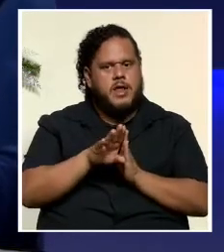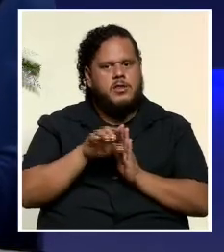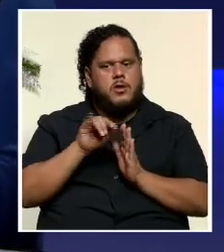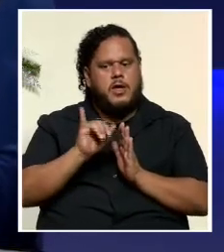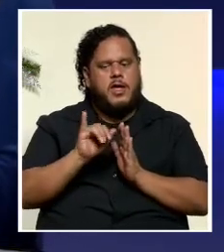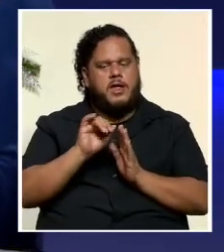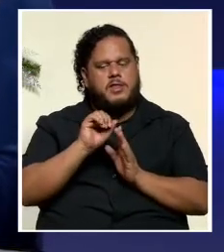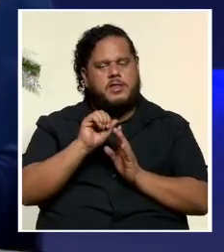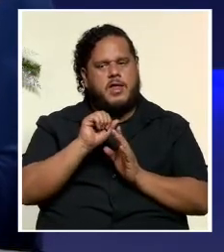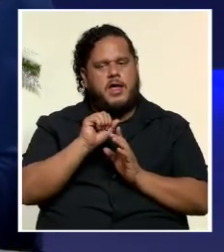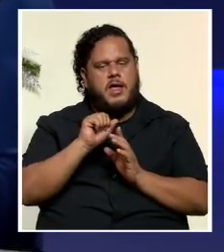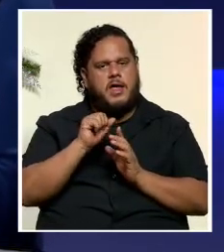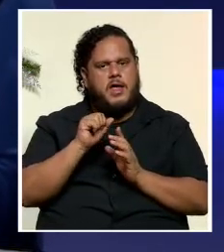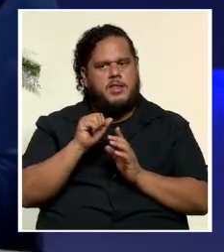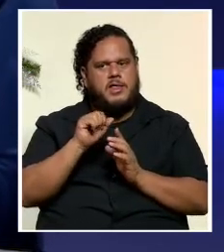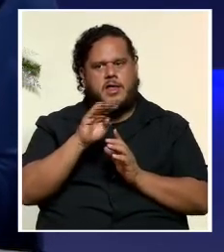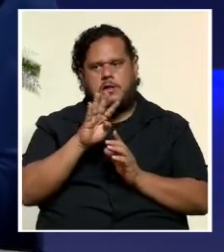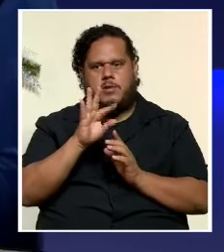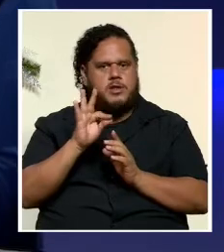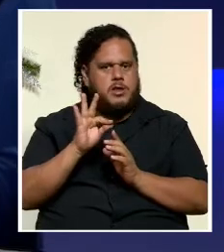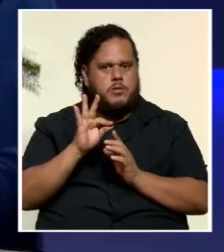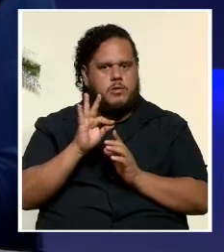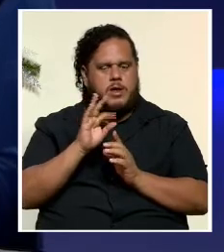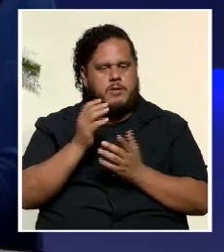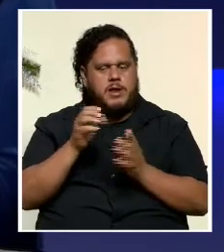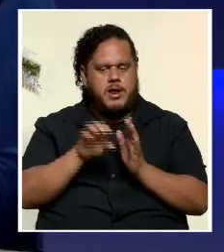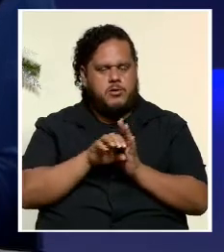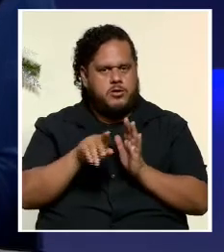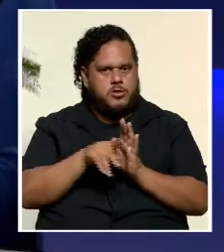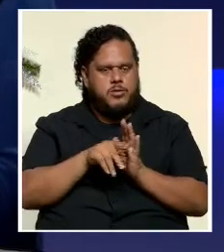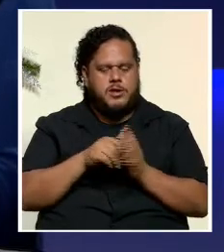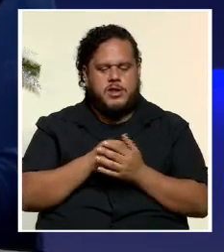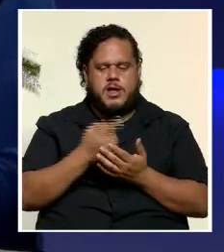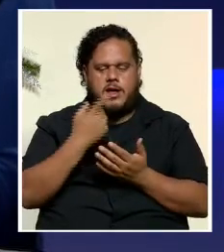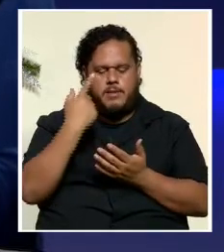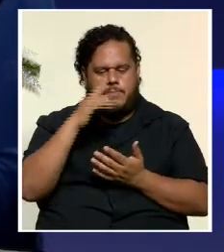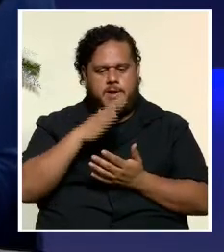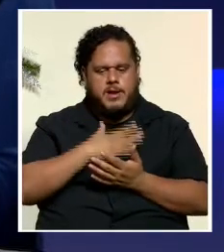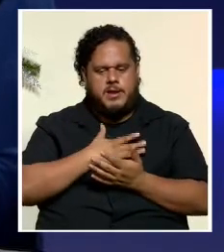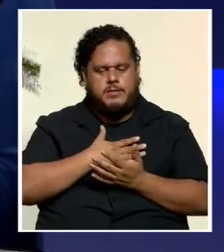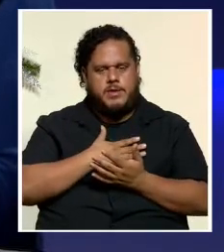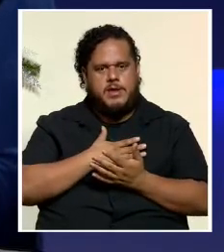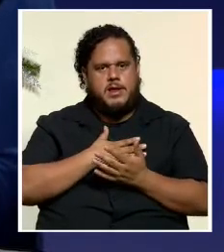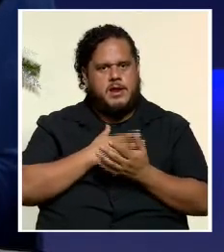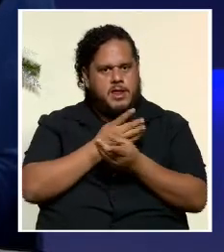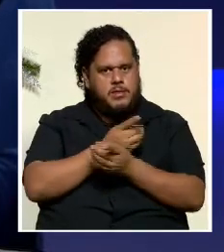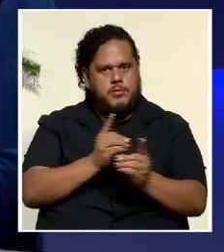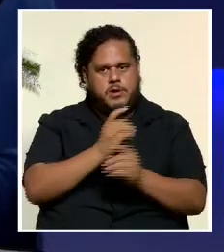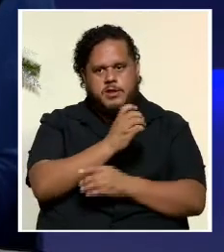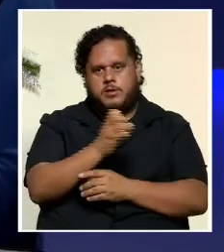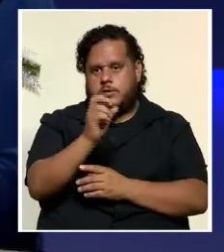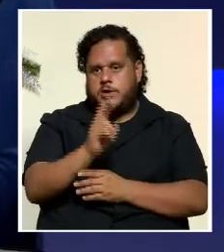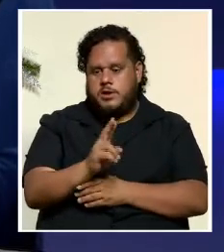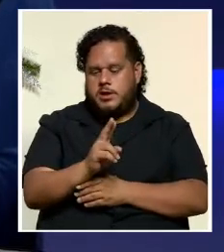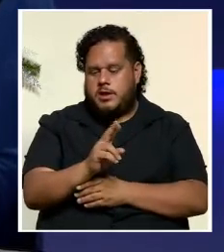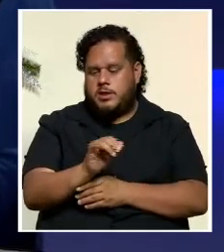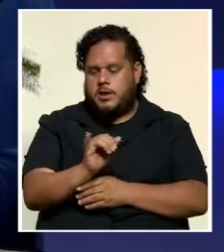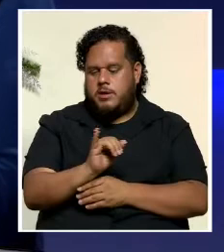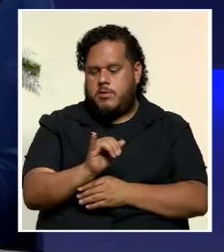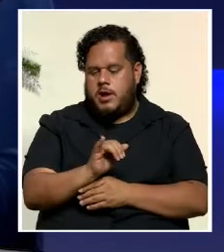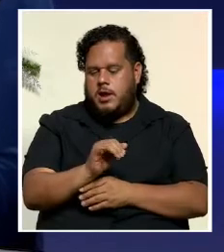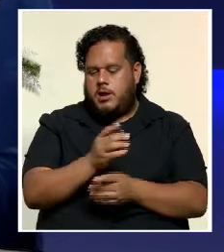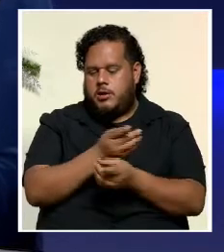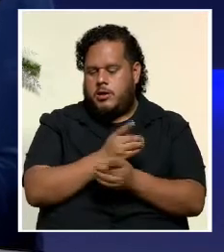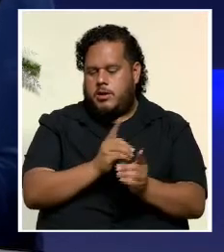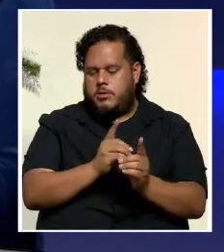Constitución del 49, y entonces para mí la democracia costarricense como democracia